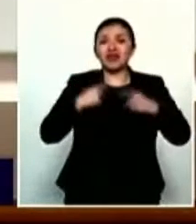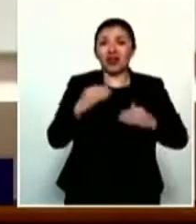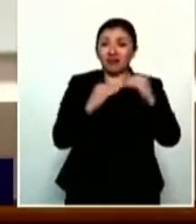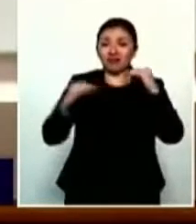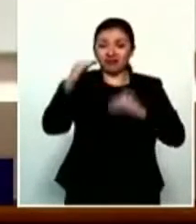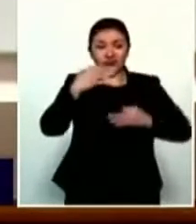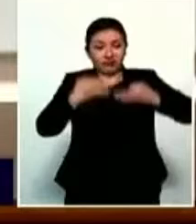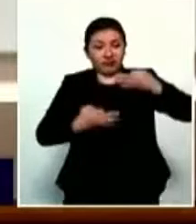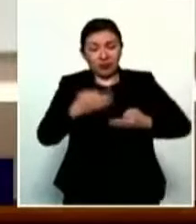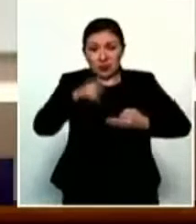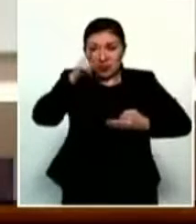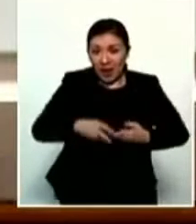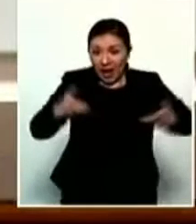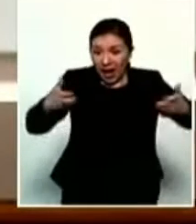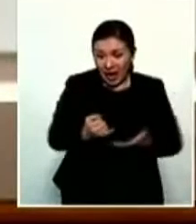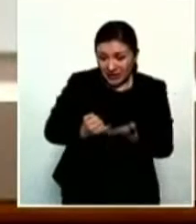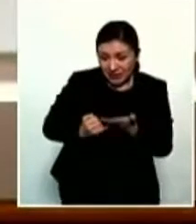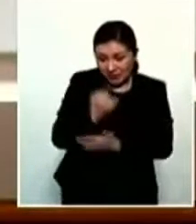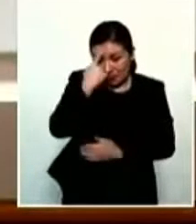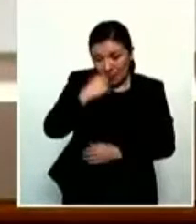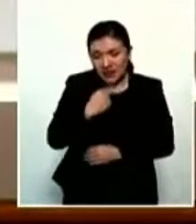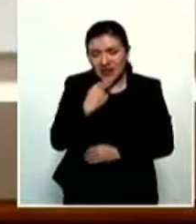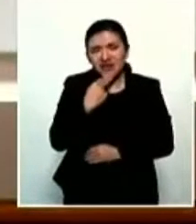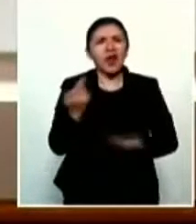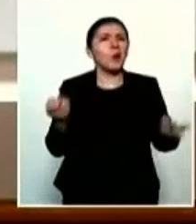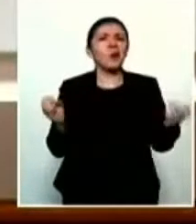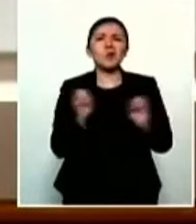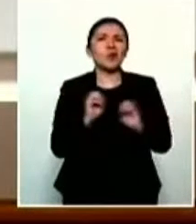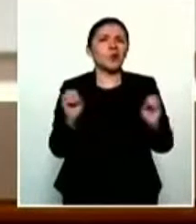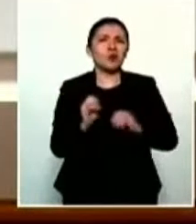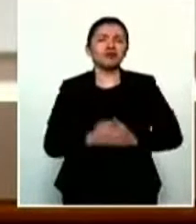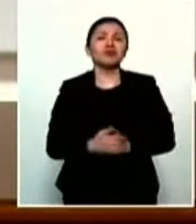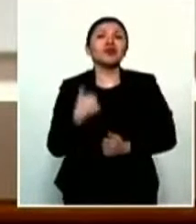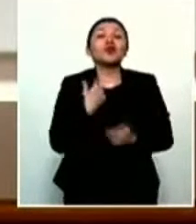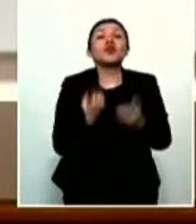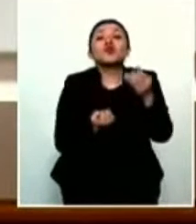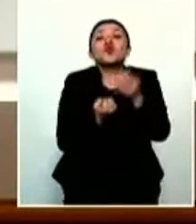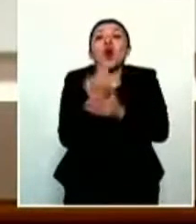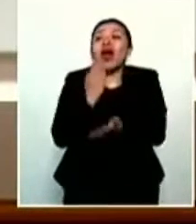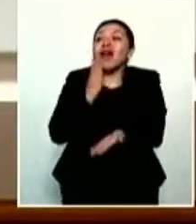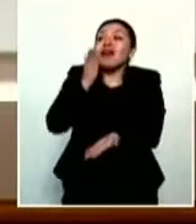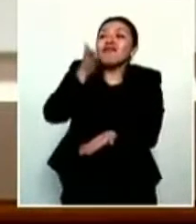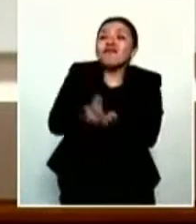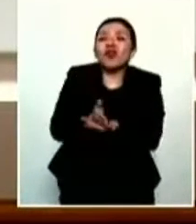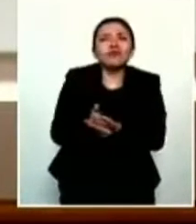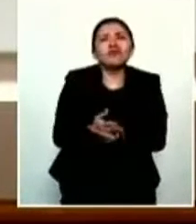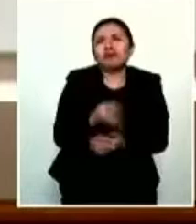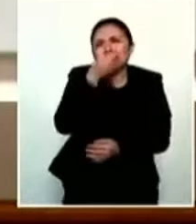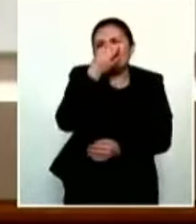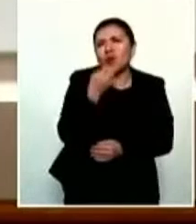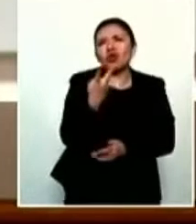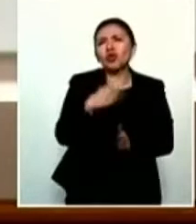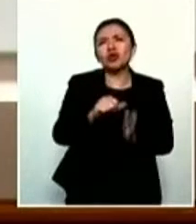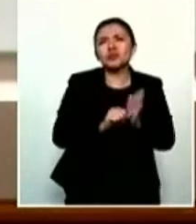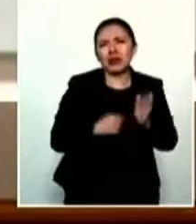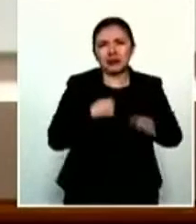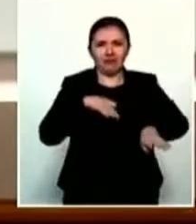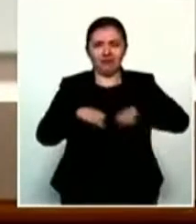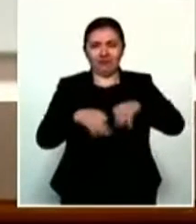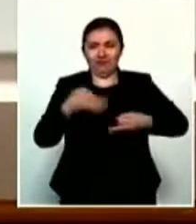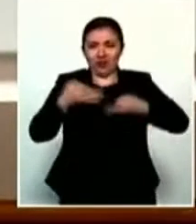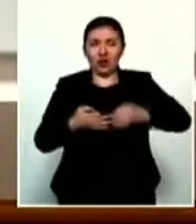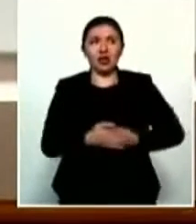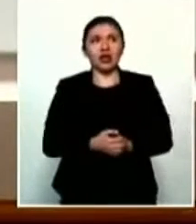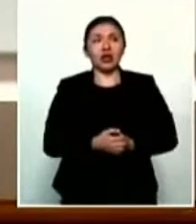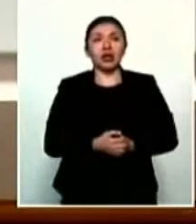la molestia de que sirviera para algo. Como yo iba llegando, tenía 2 meses en la Corte, pues